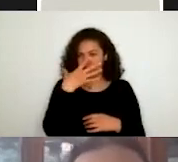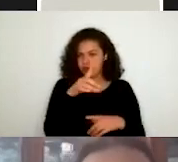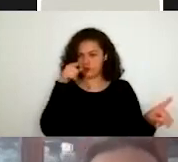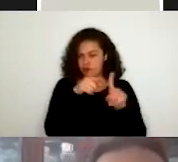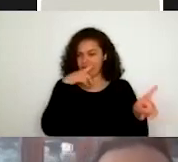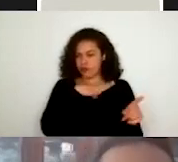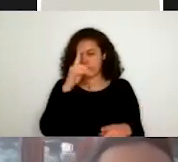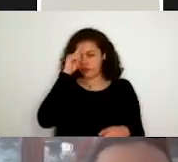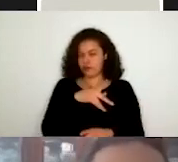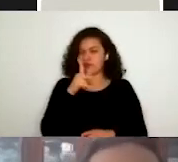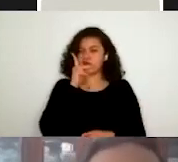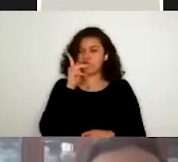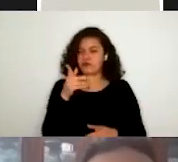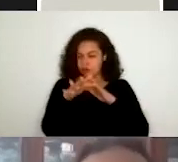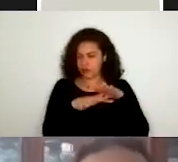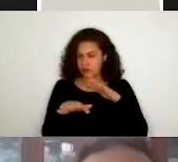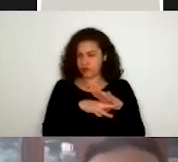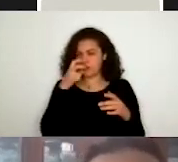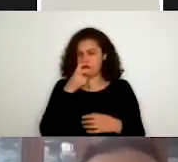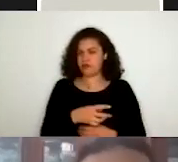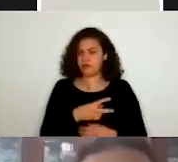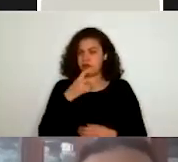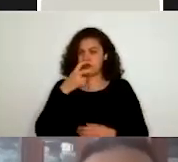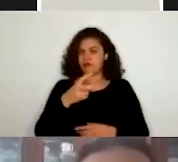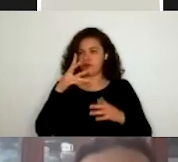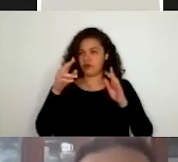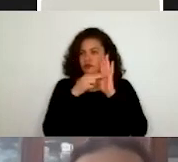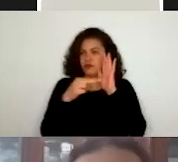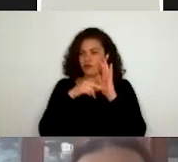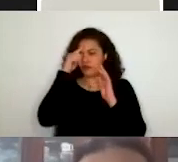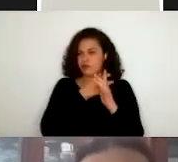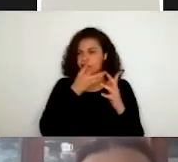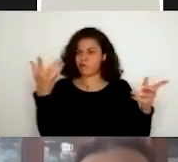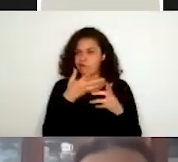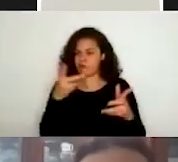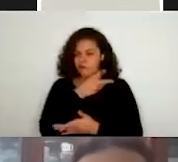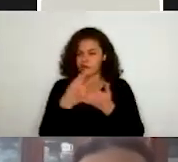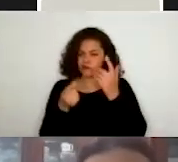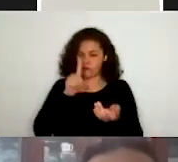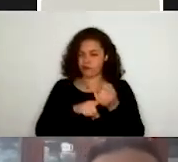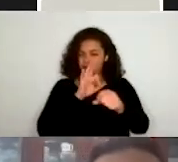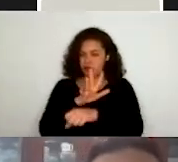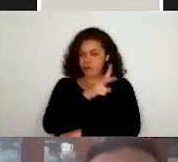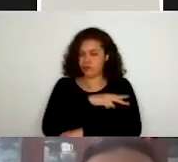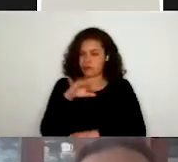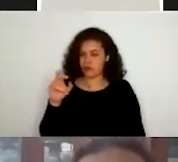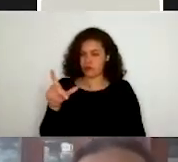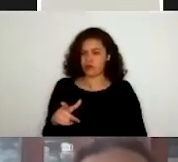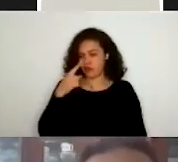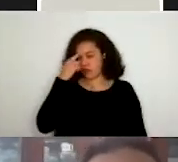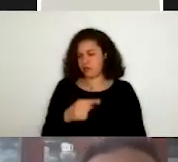de referencia? Es establecer los lineamientos para la elaboración de programas internos de protección civil para